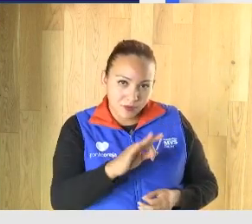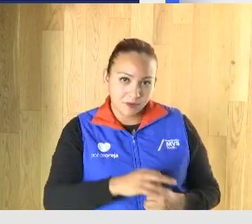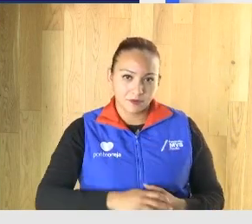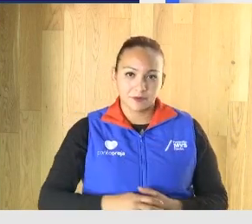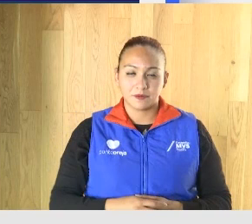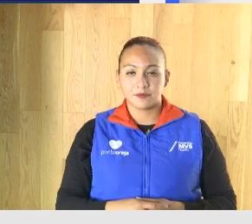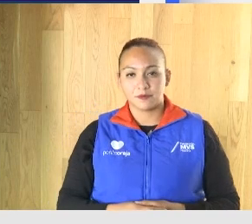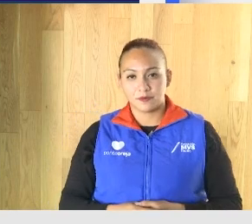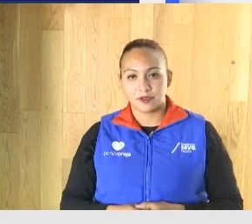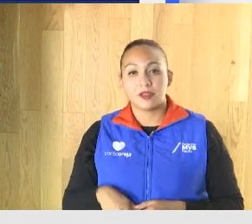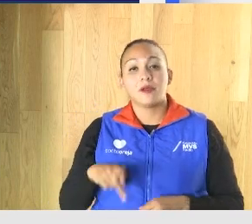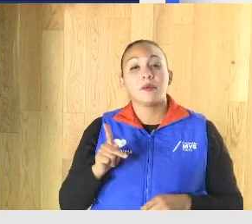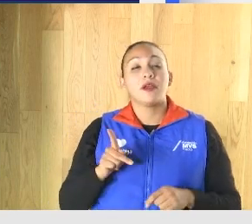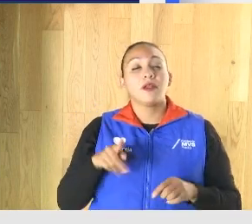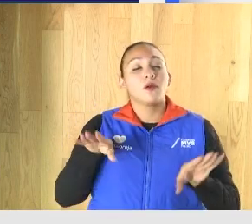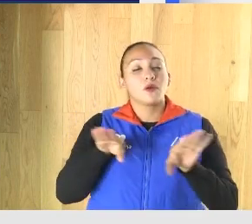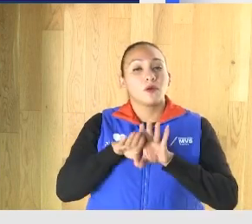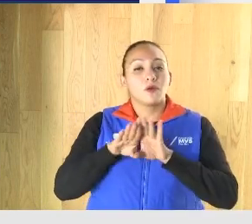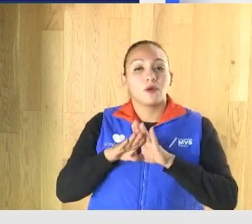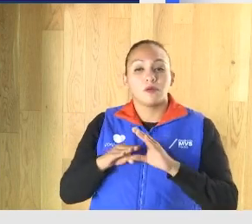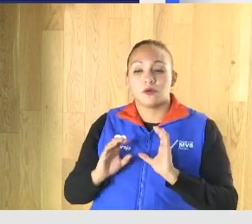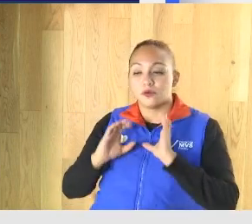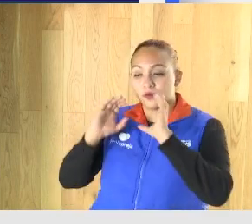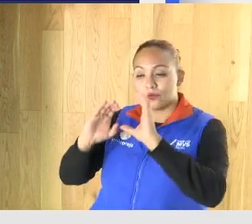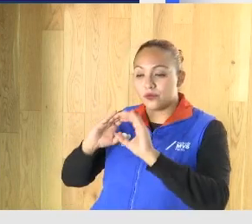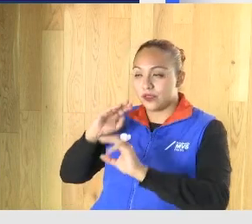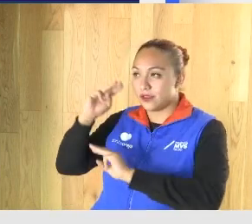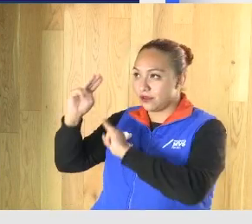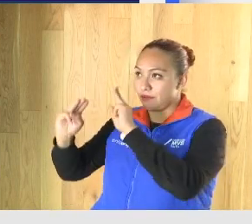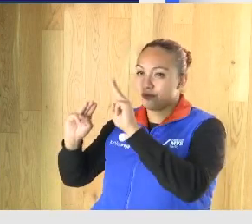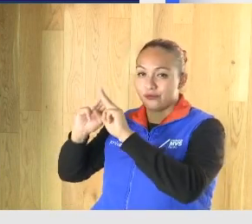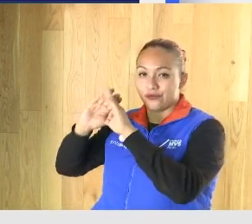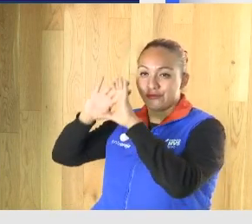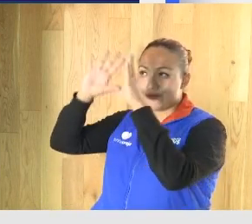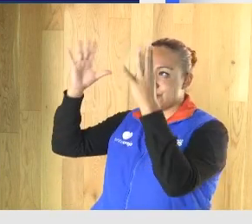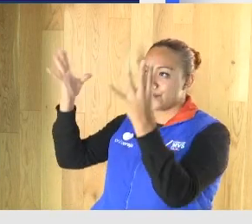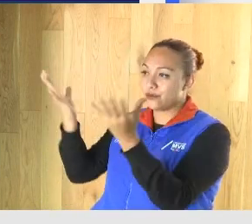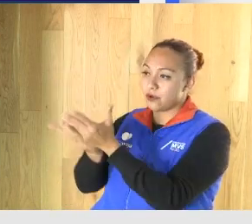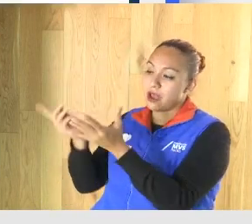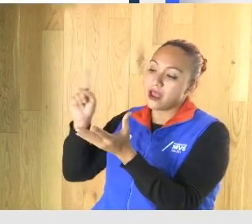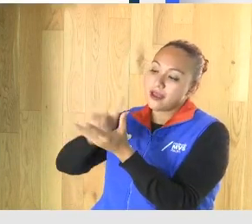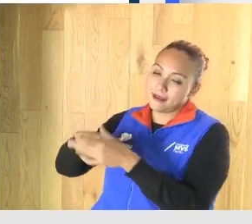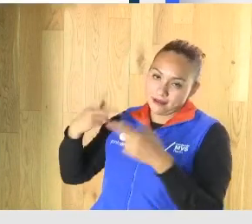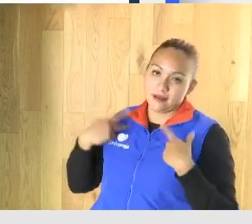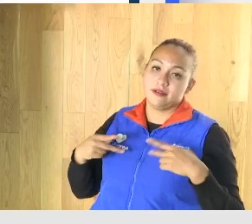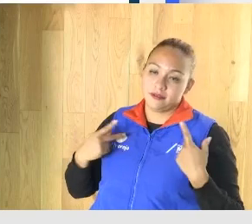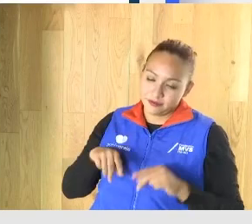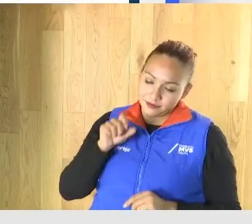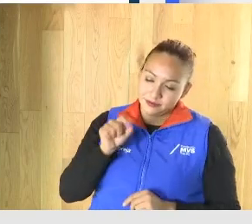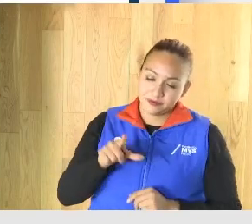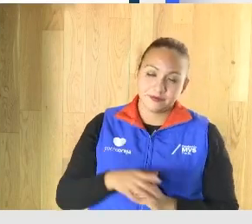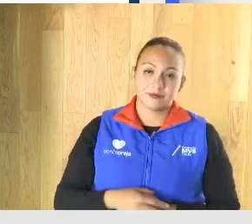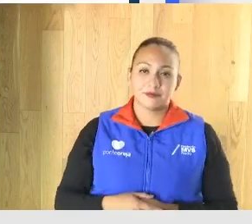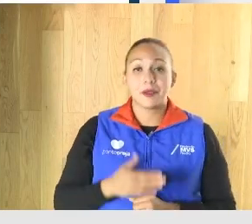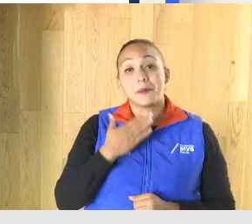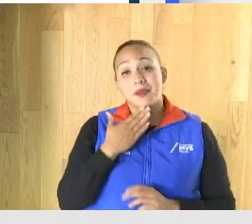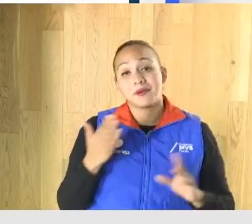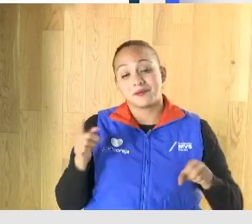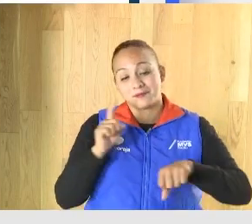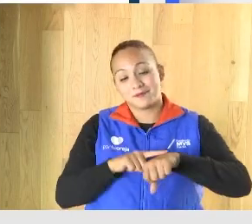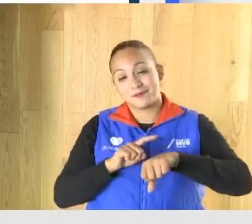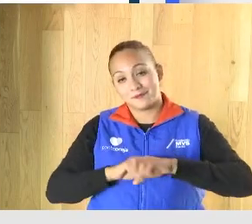desarrollarnos, ¿no? Bajo los límites planetarios y asegurando la salud y bienestar de todas las personas. Y hasta aquí mi